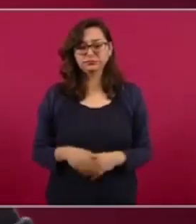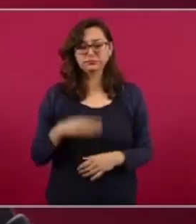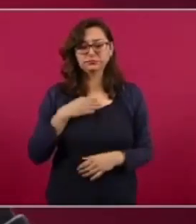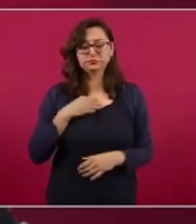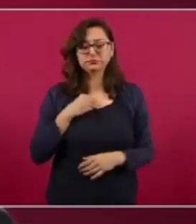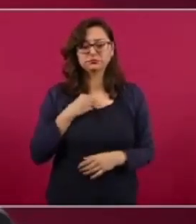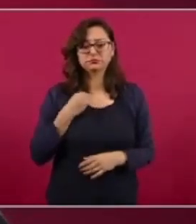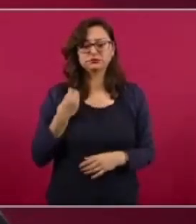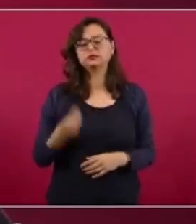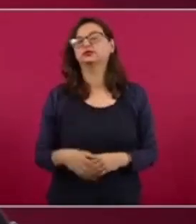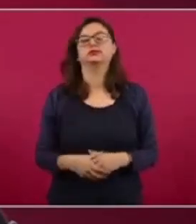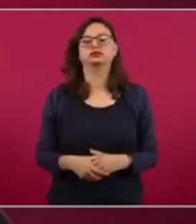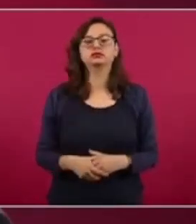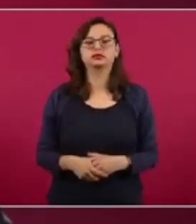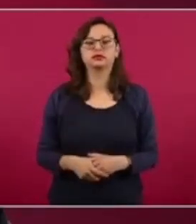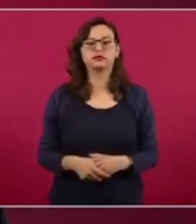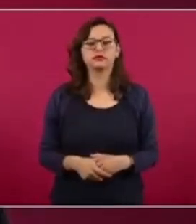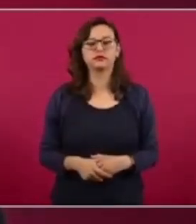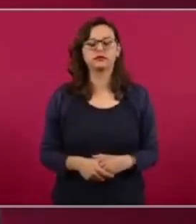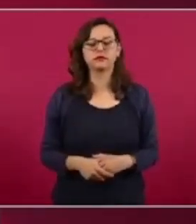Esa es la mejor